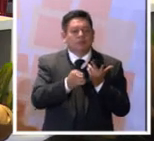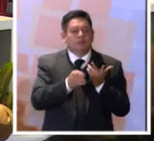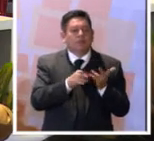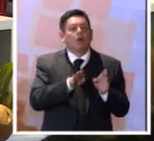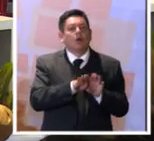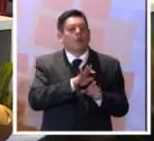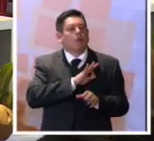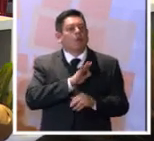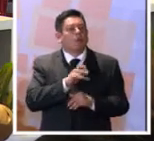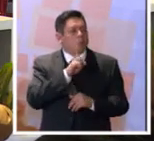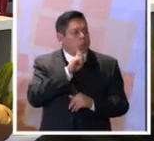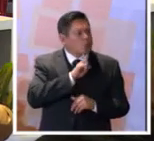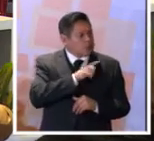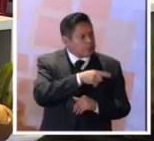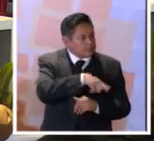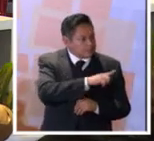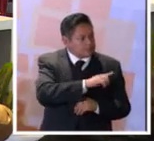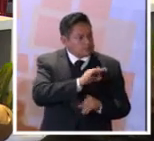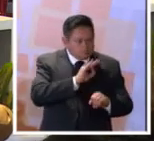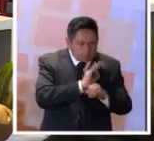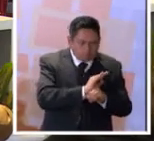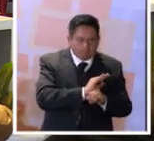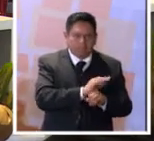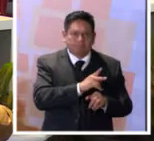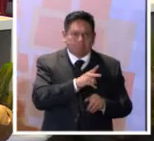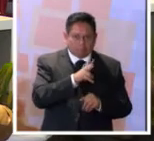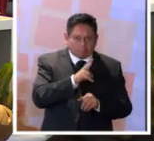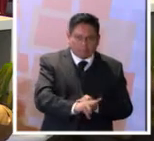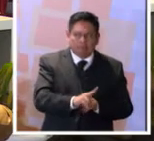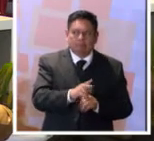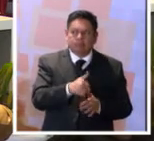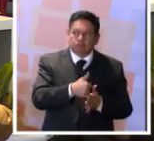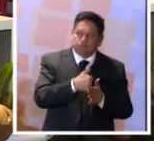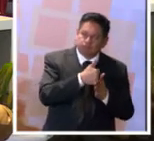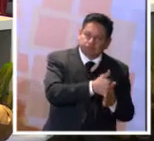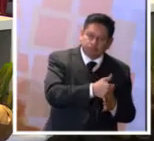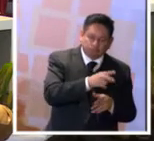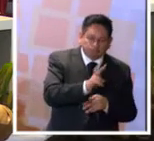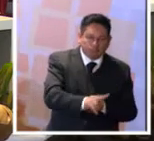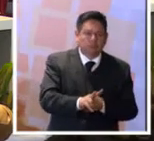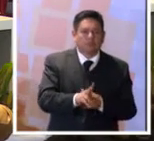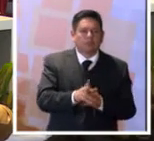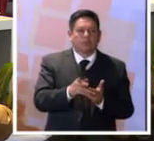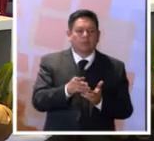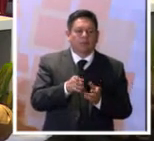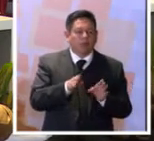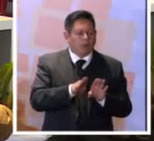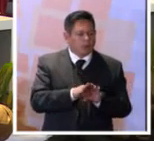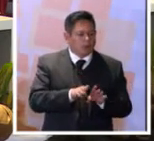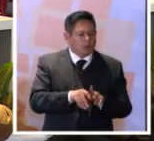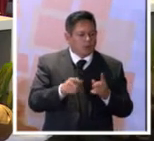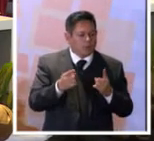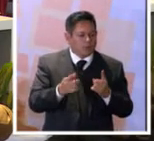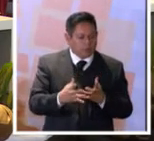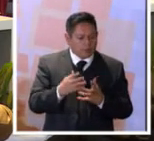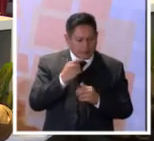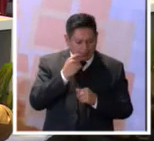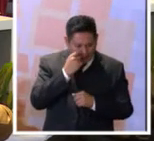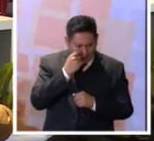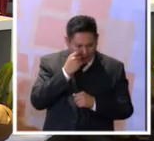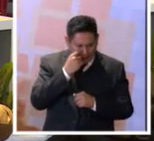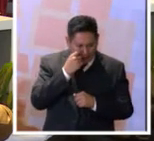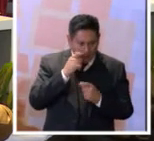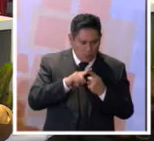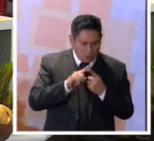la justicia efectiva para las mujeres y de manera preponderante,